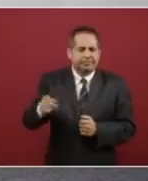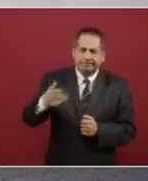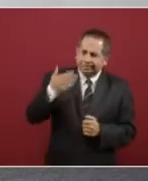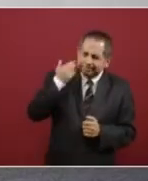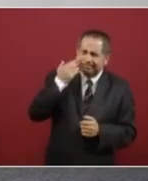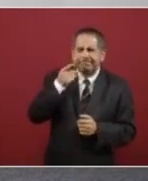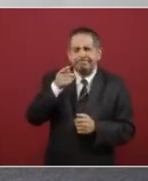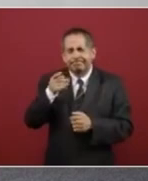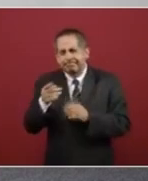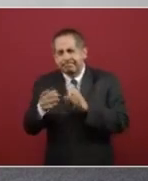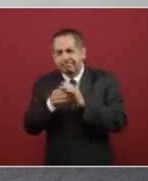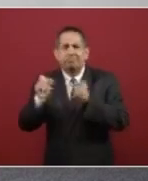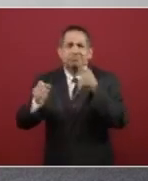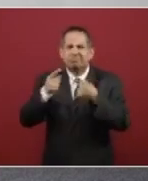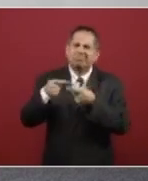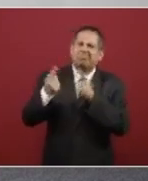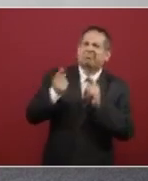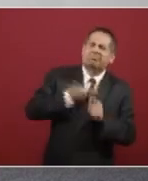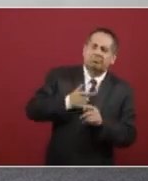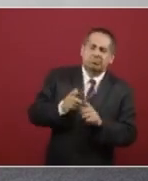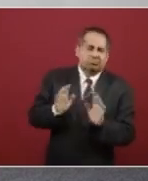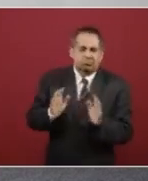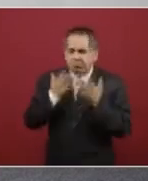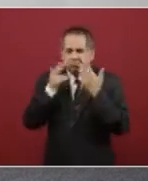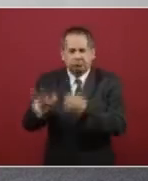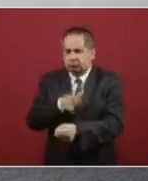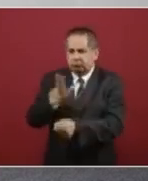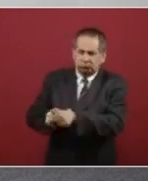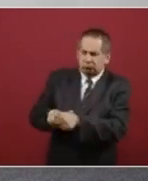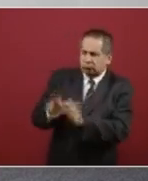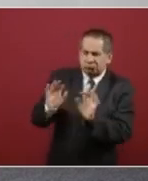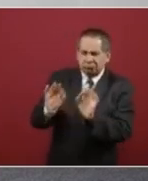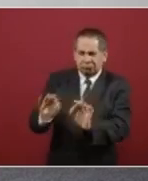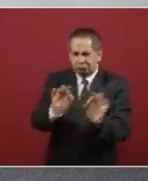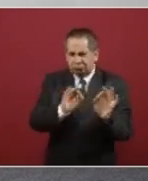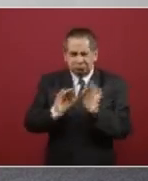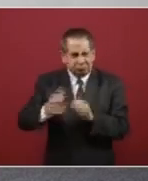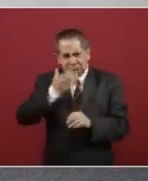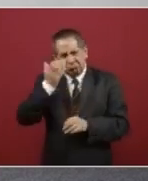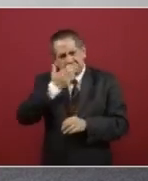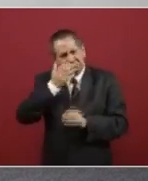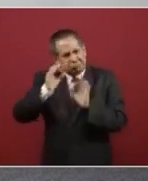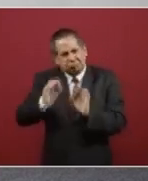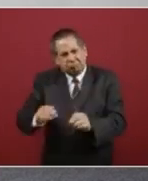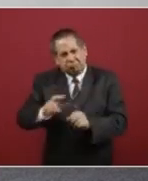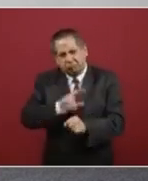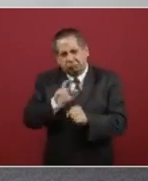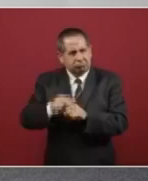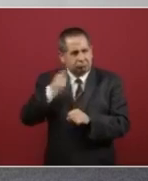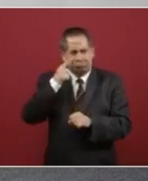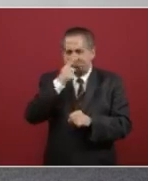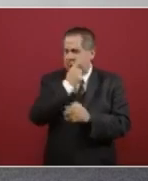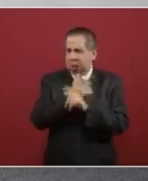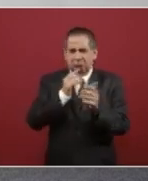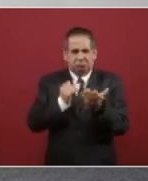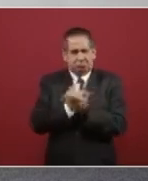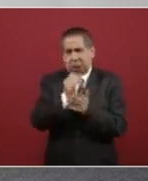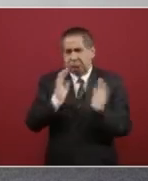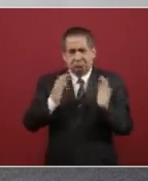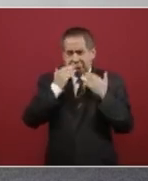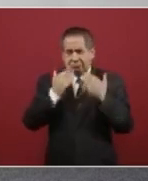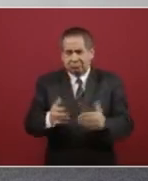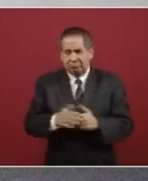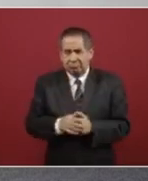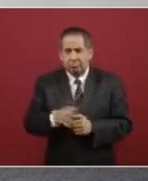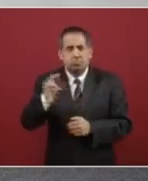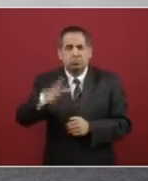simpatías y antipatías, eso es normal, eso es consustancial a la democracia, pero no